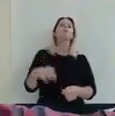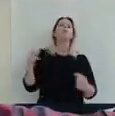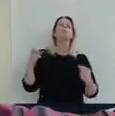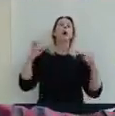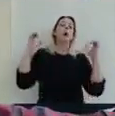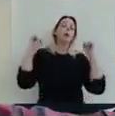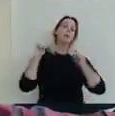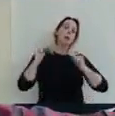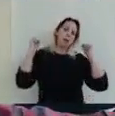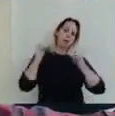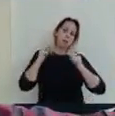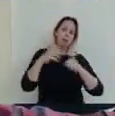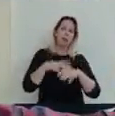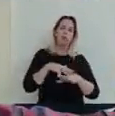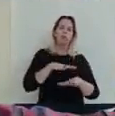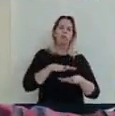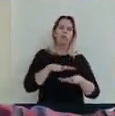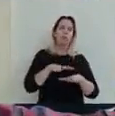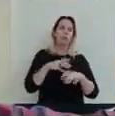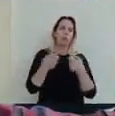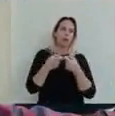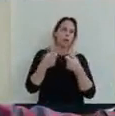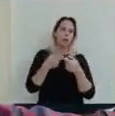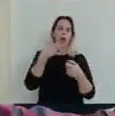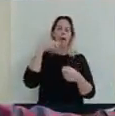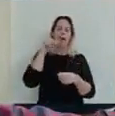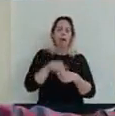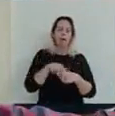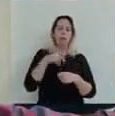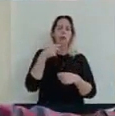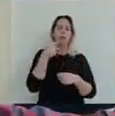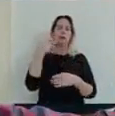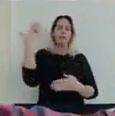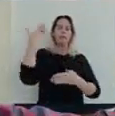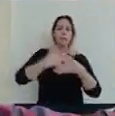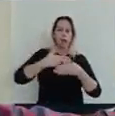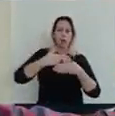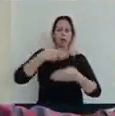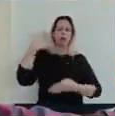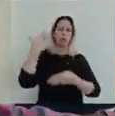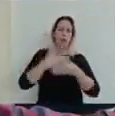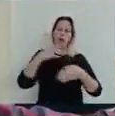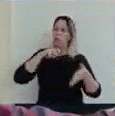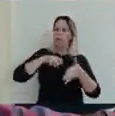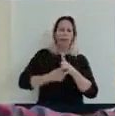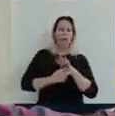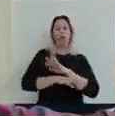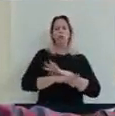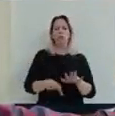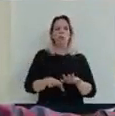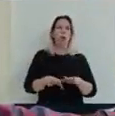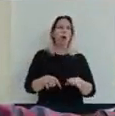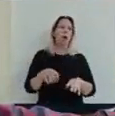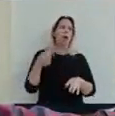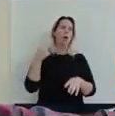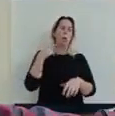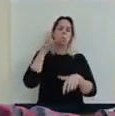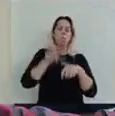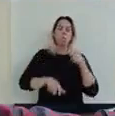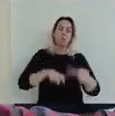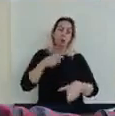ingresos debido a esta situación en la que estamos atravesando, ya que no pueden trabajar. Hemos visto a funcionarios ir a, no sé